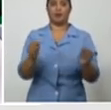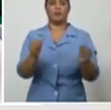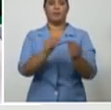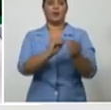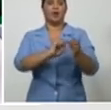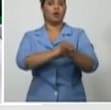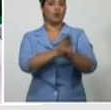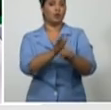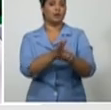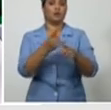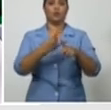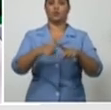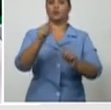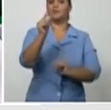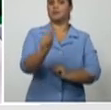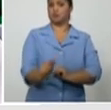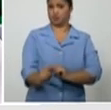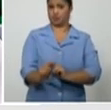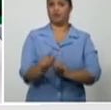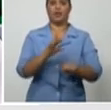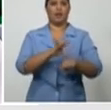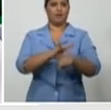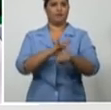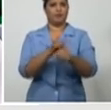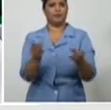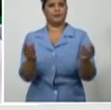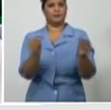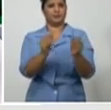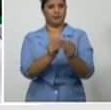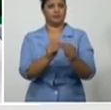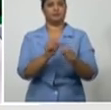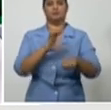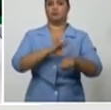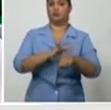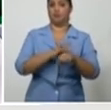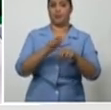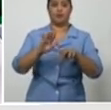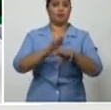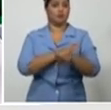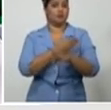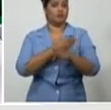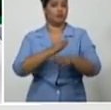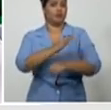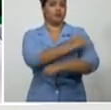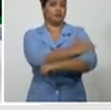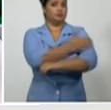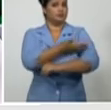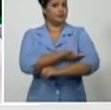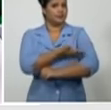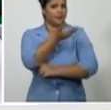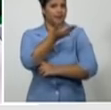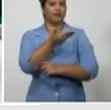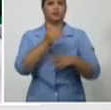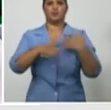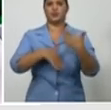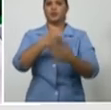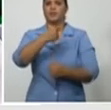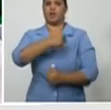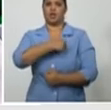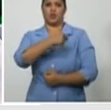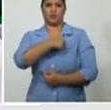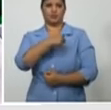previamente, con antecedentes de hipertensión arterial, cardiopatía isquémica y una gastritis